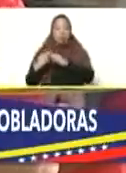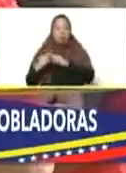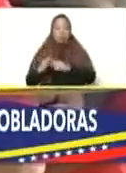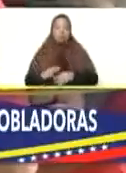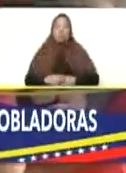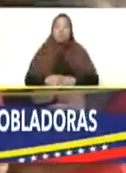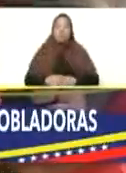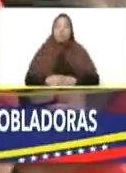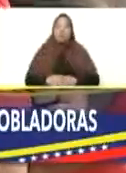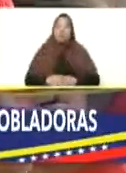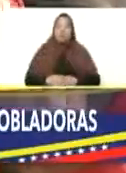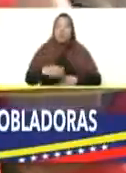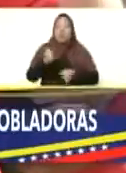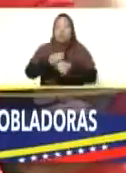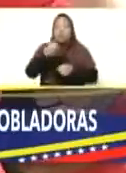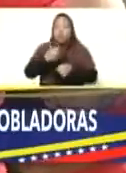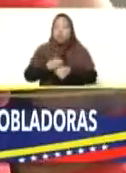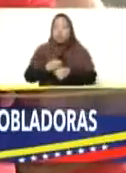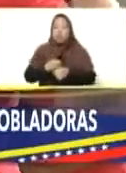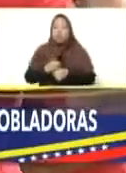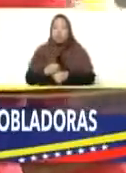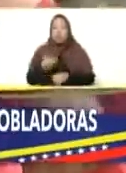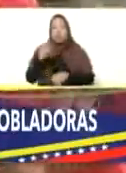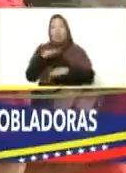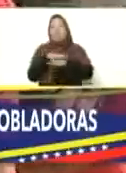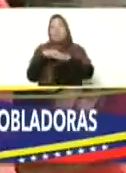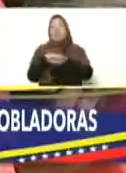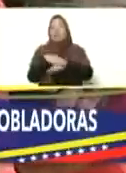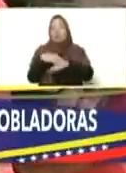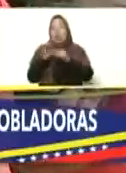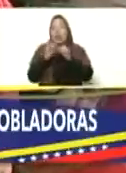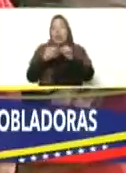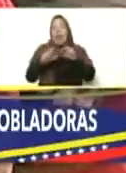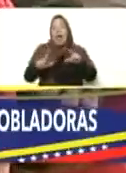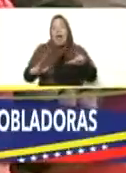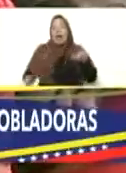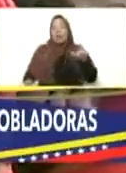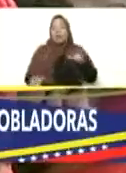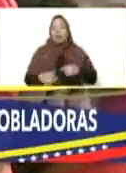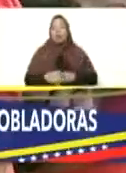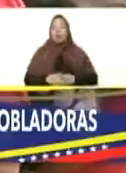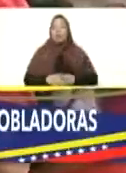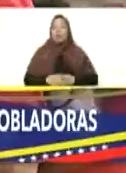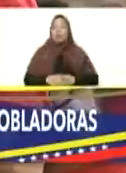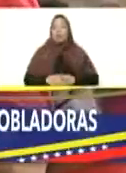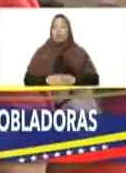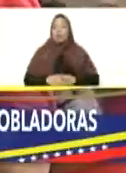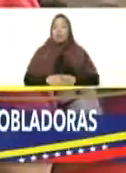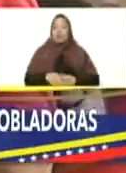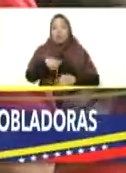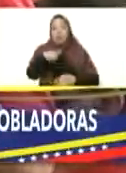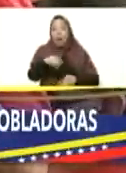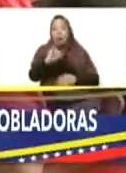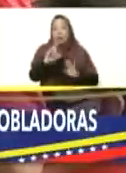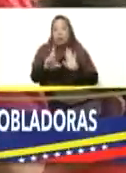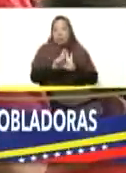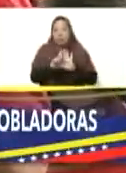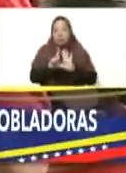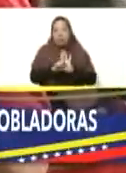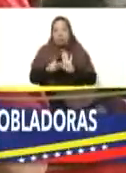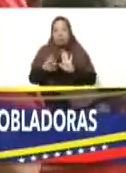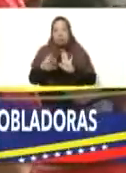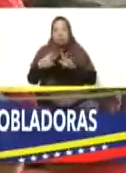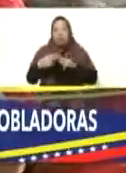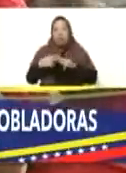de las cosas que sé que me estaría extendiendo presidente esta ley nos vino a